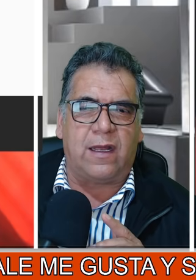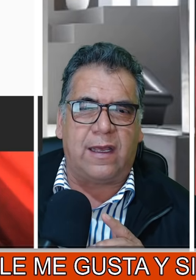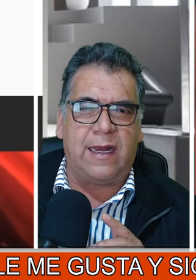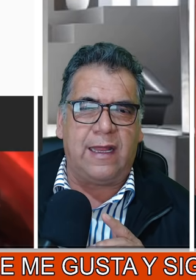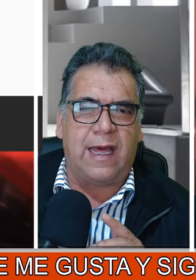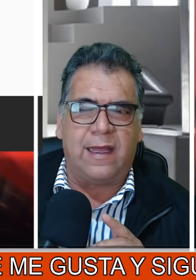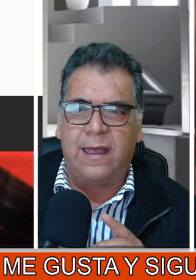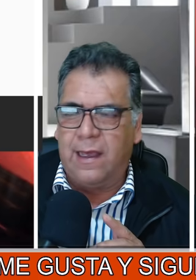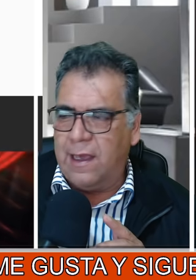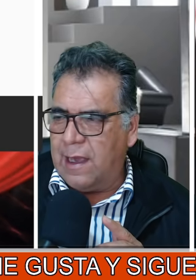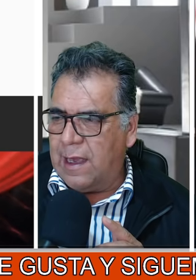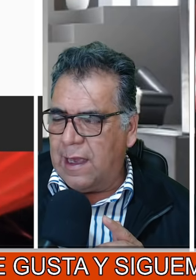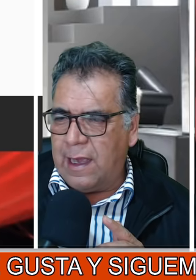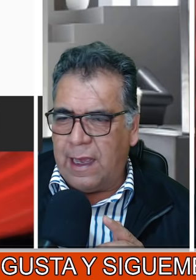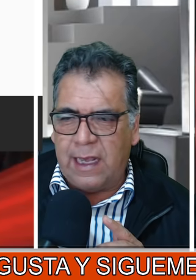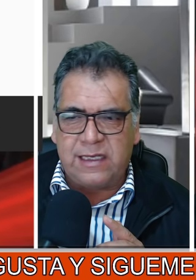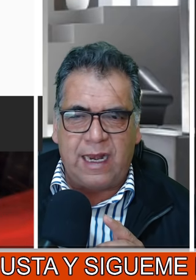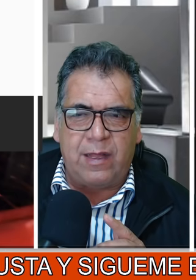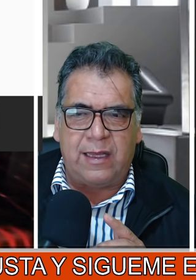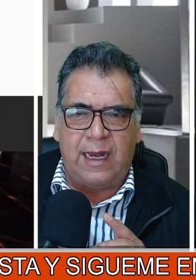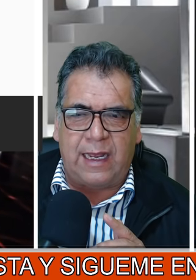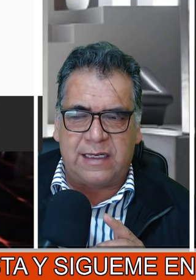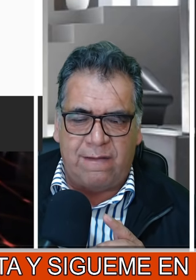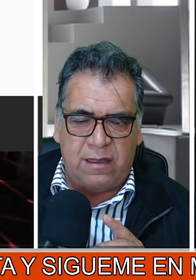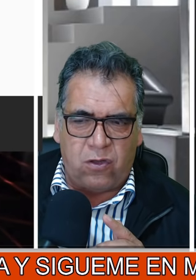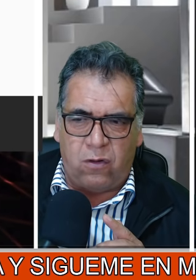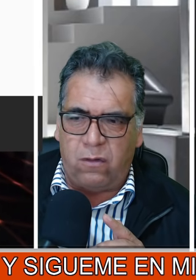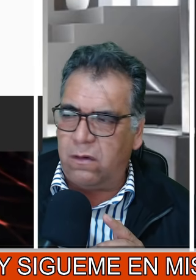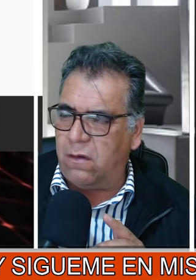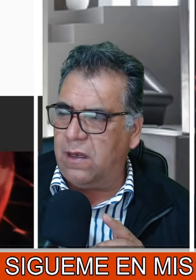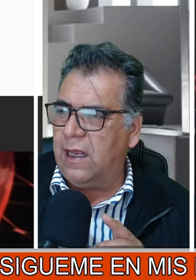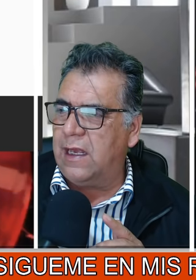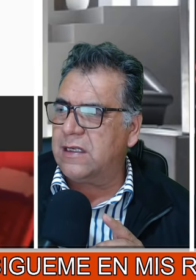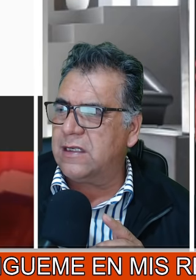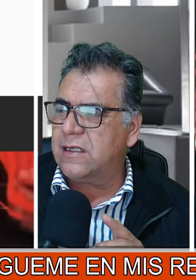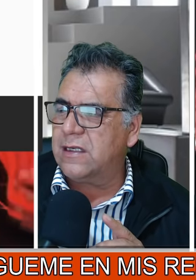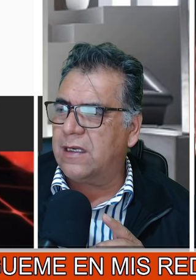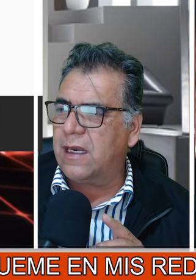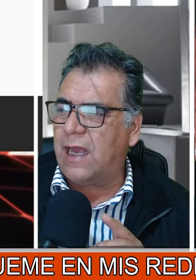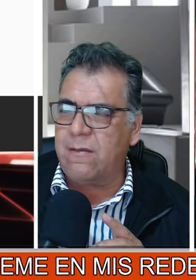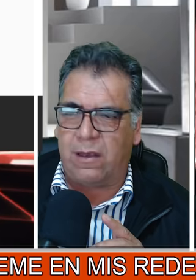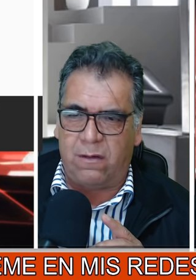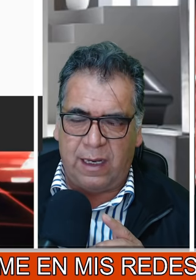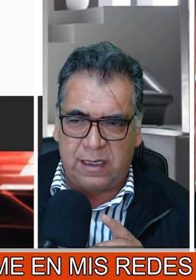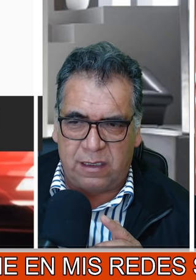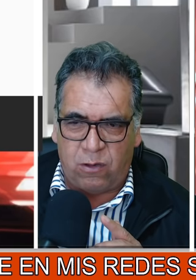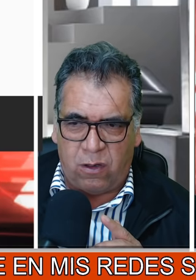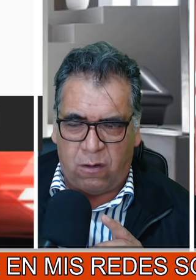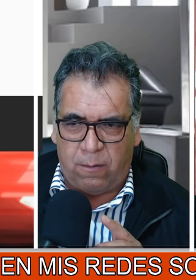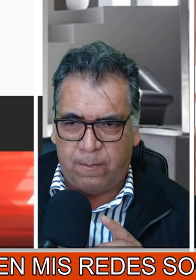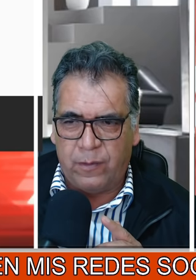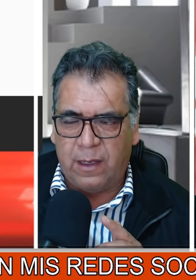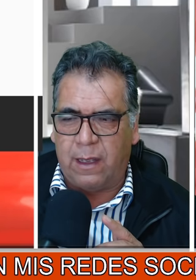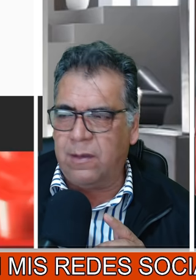con la realidad. Esta es la mentira que se aventó Rodríguez, Jaime Rodríguez el